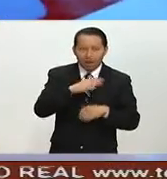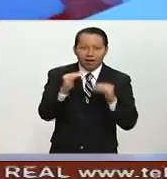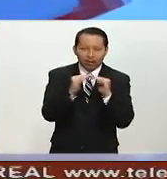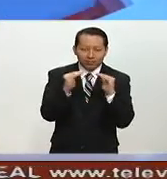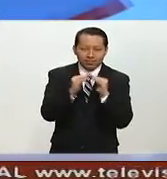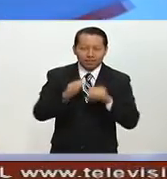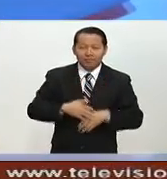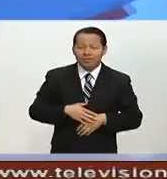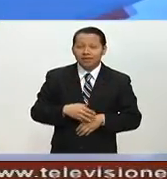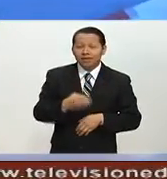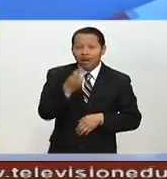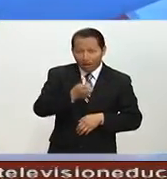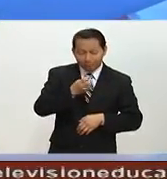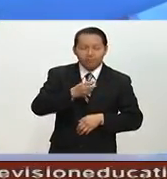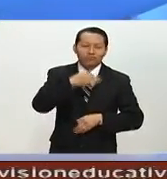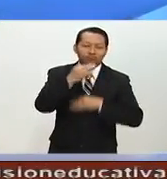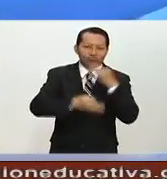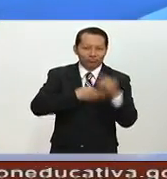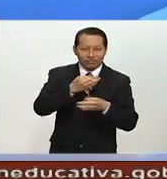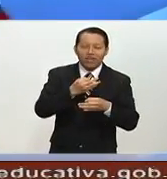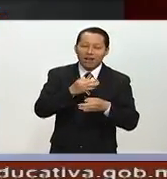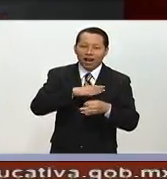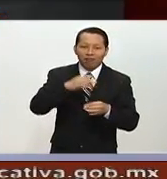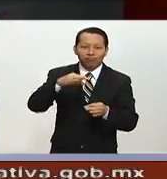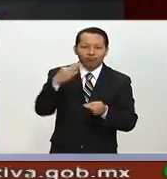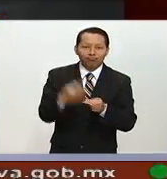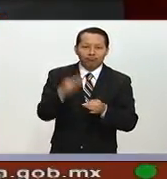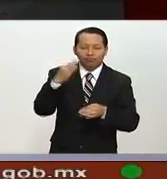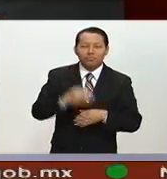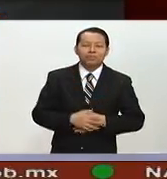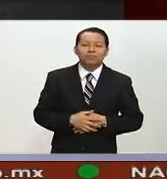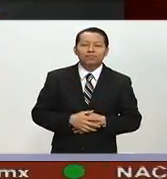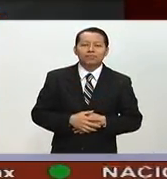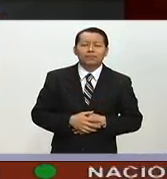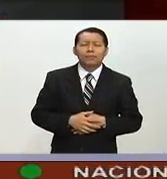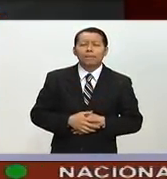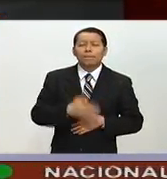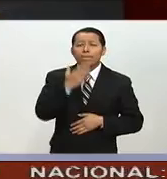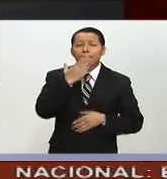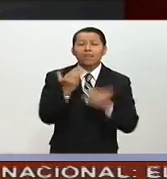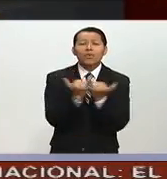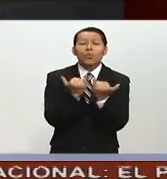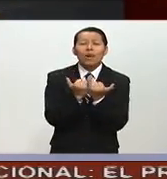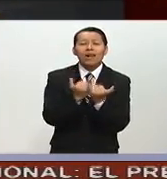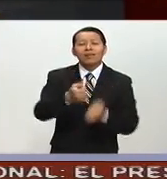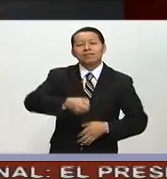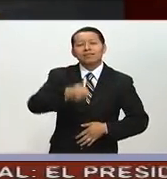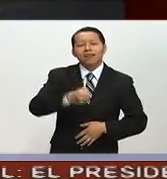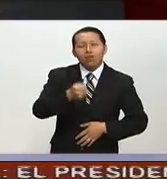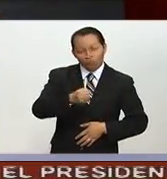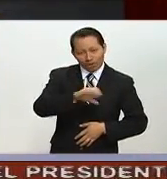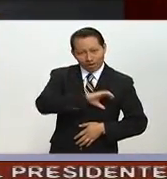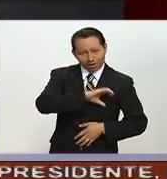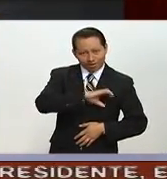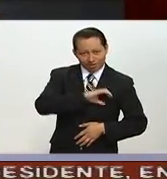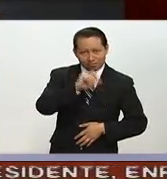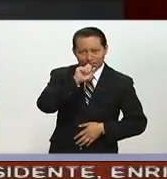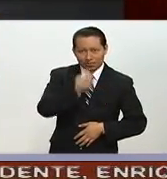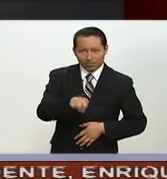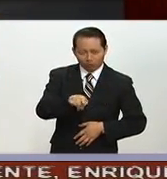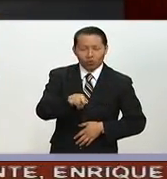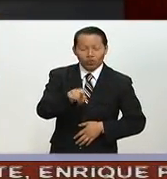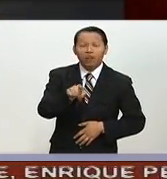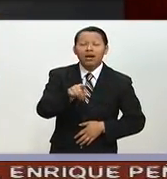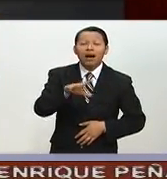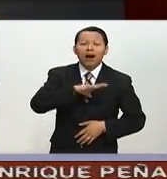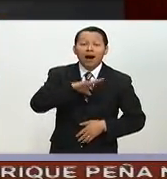hogares. Esto es informativo, le tenemos la noticia al día. Así es, y desde aquí, como siempre, un saludo también muy afectuoso a quienes nos están